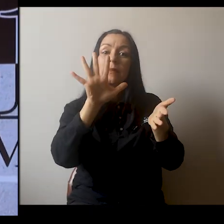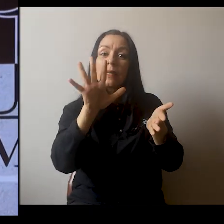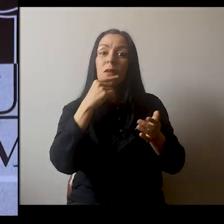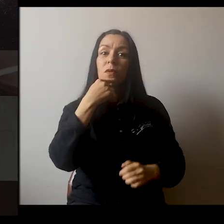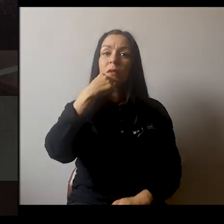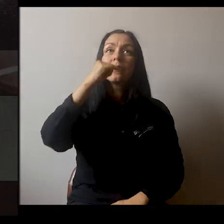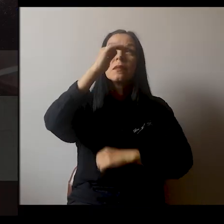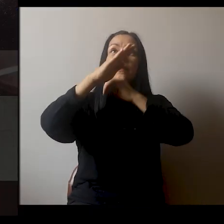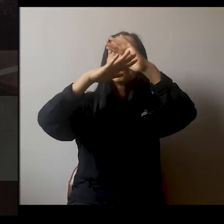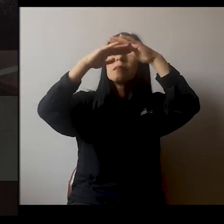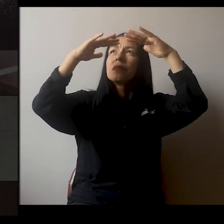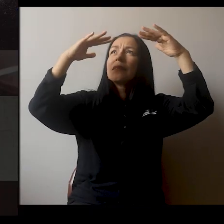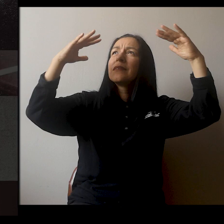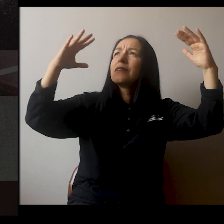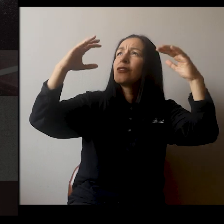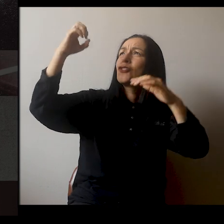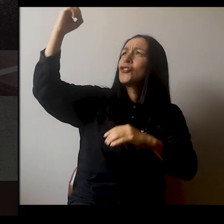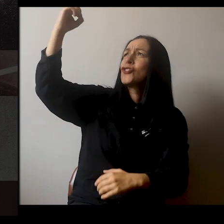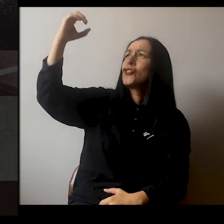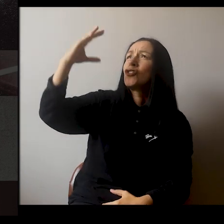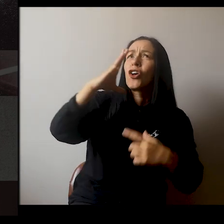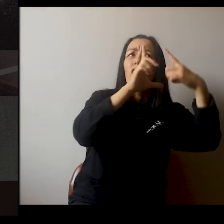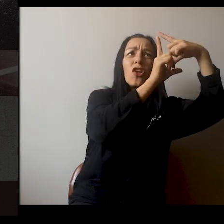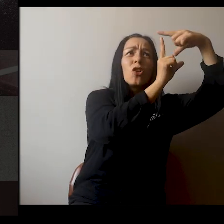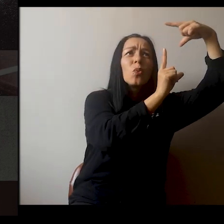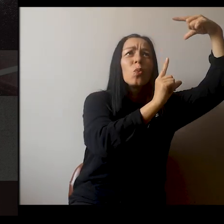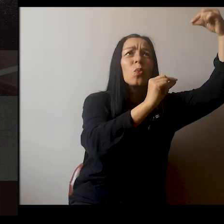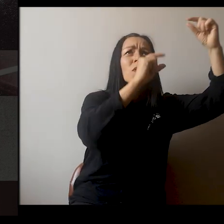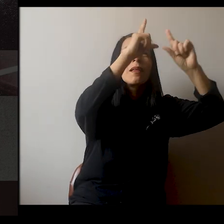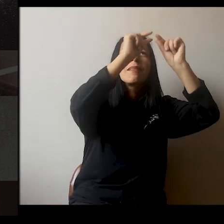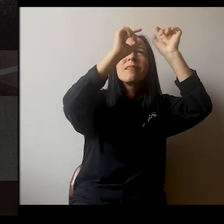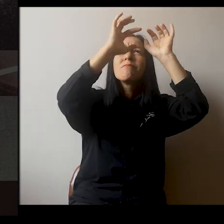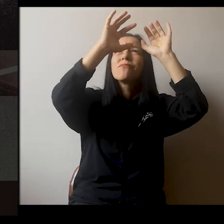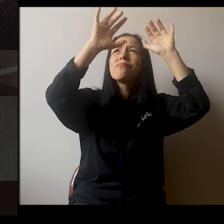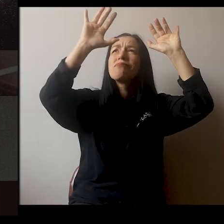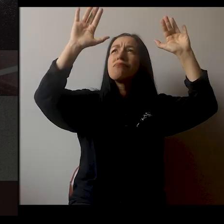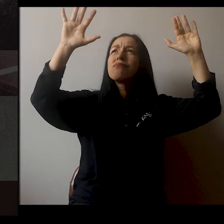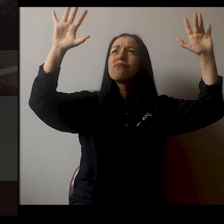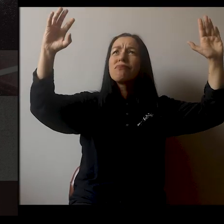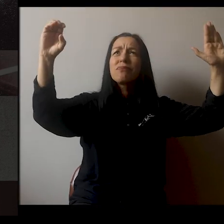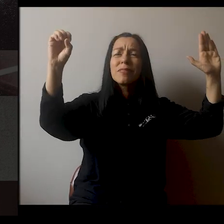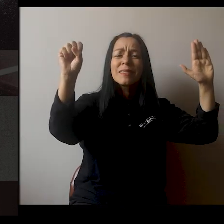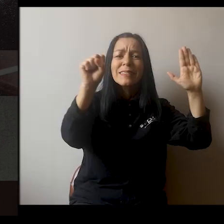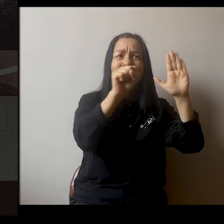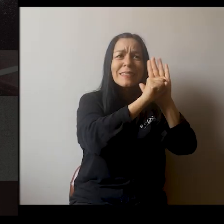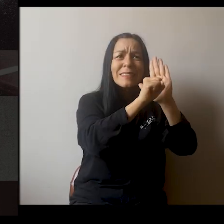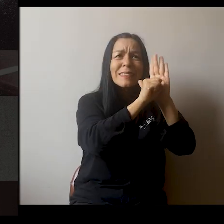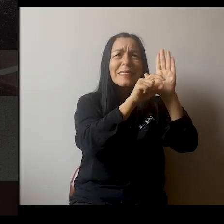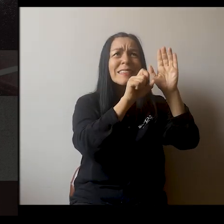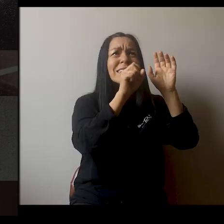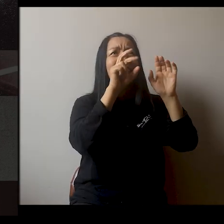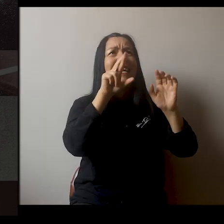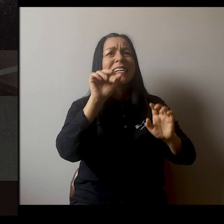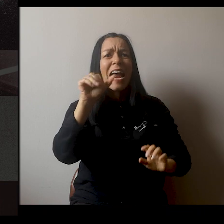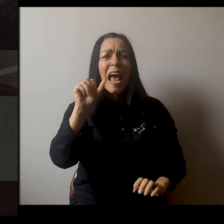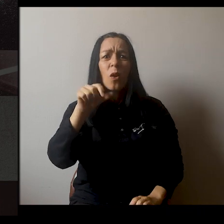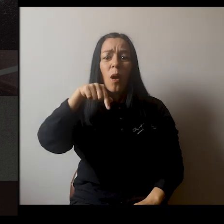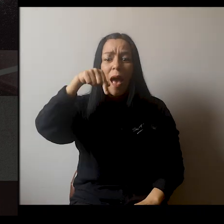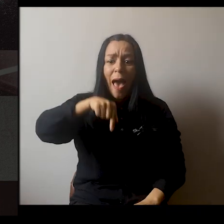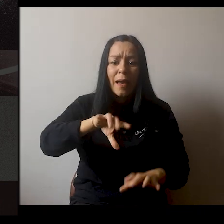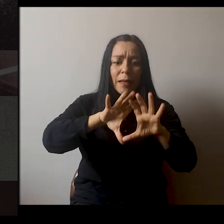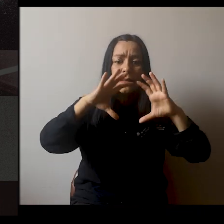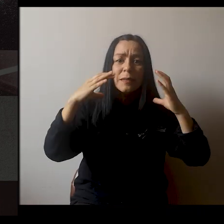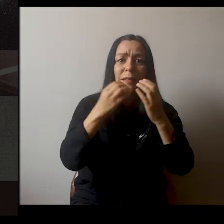habrá señales extrañas en el sol, en la luna y en las estrellas, y aquí en la tierra